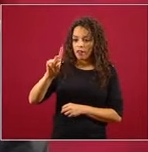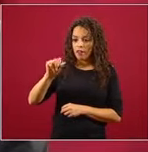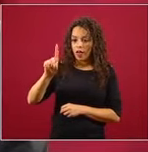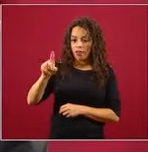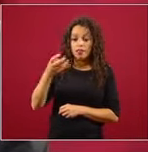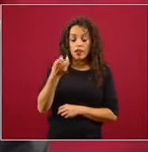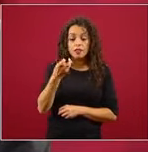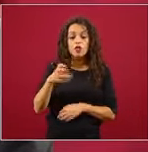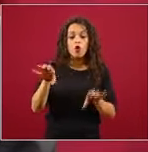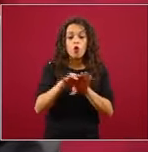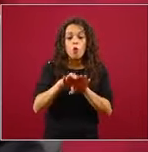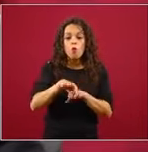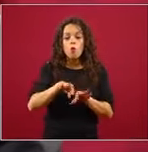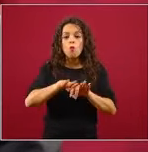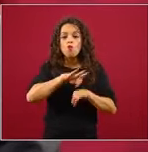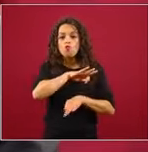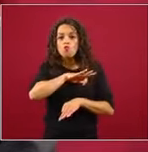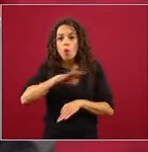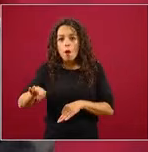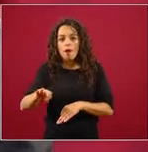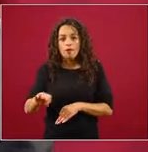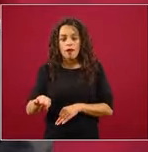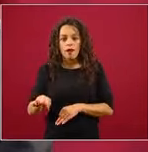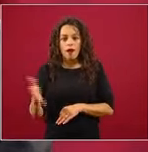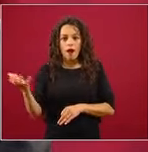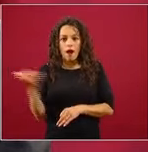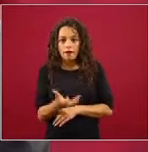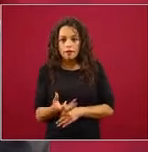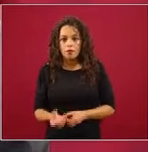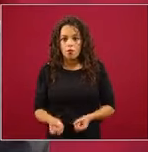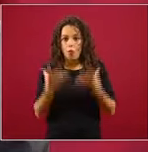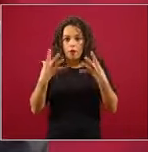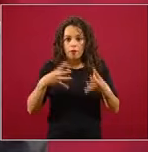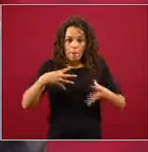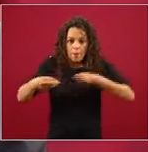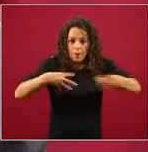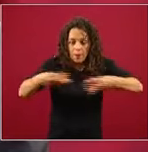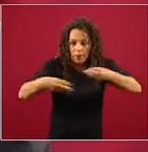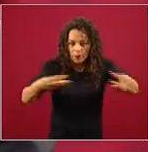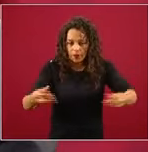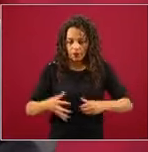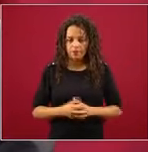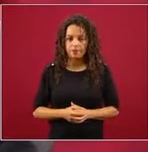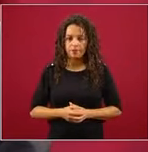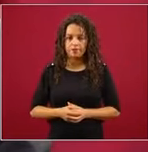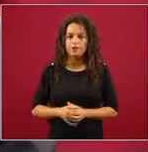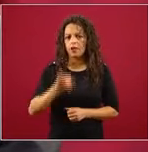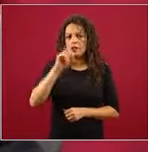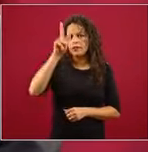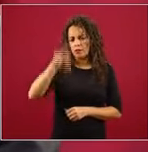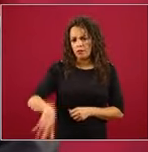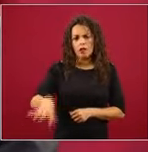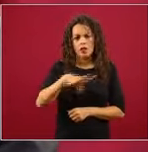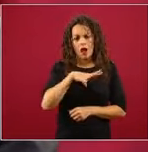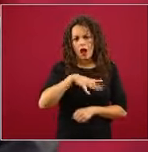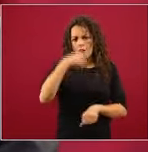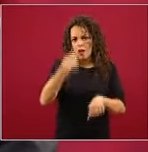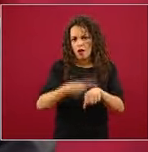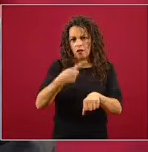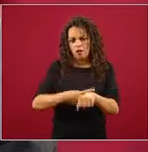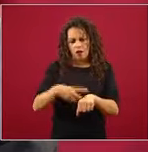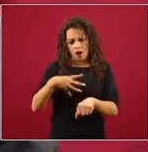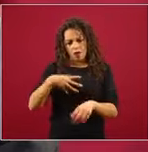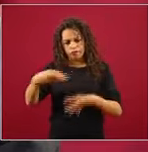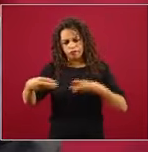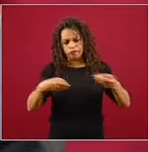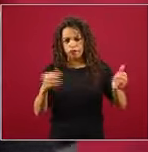llama contagiosidad. Ahora, este es un fenómeno que existe en las enfermedades infecciosas. Completamente distinto, y no